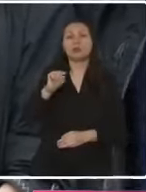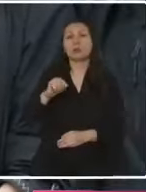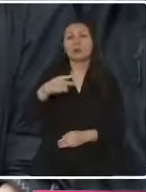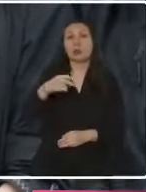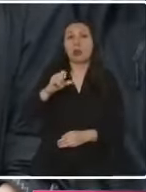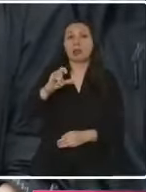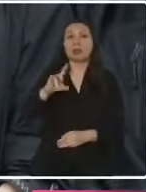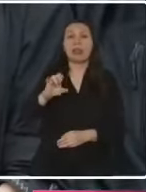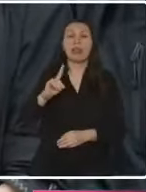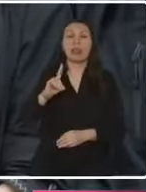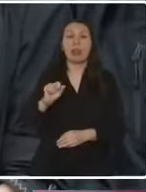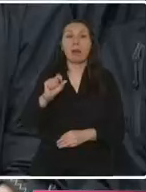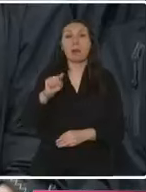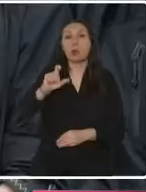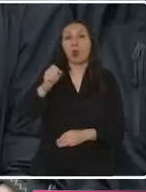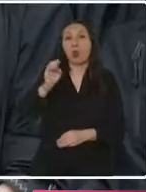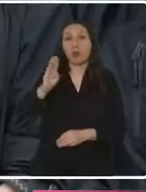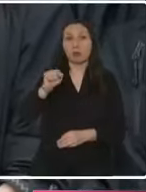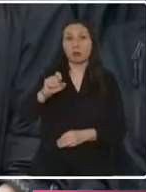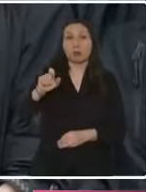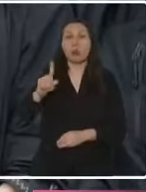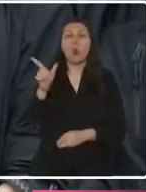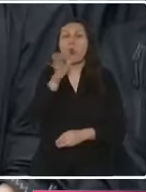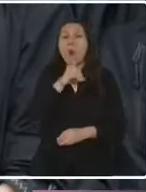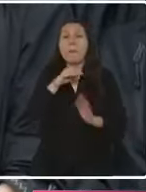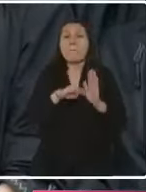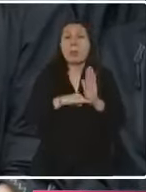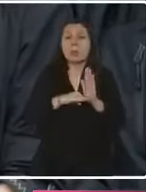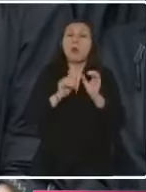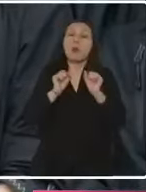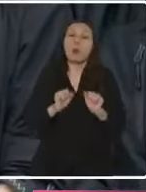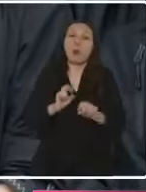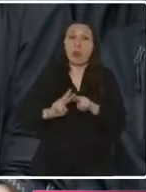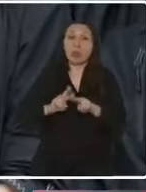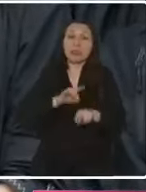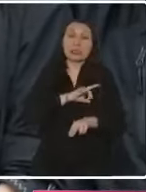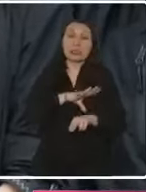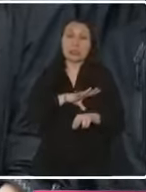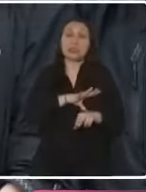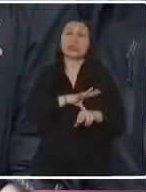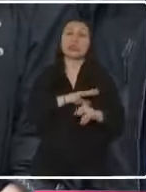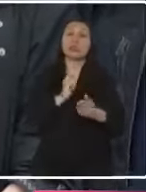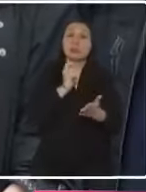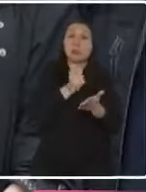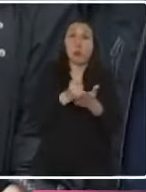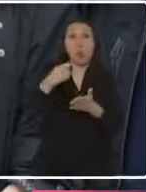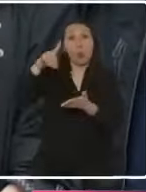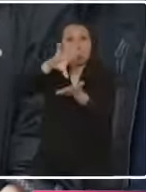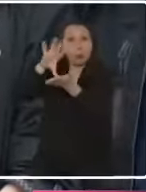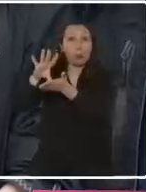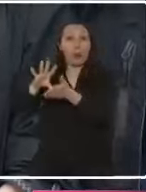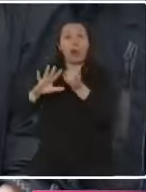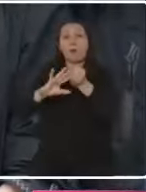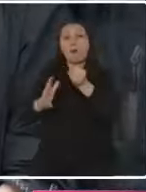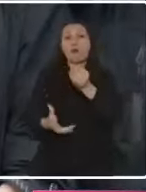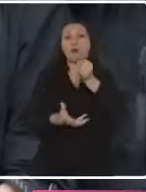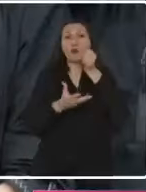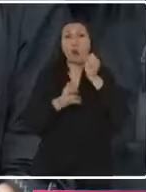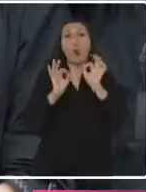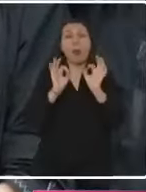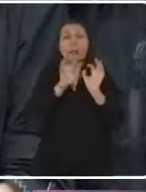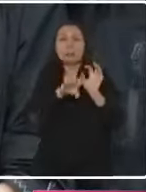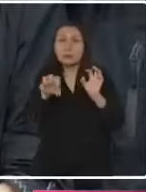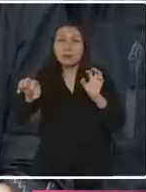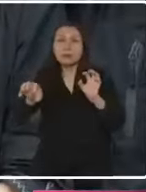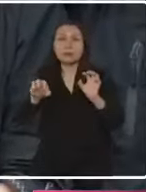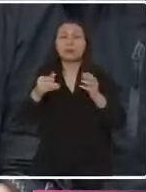donaciones.hacienda.gov.cl. No existe un mínimo de donación y se puede realizar desde Chile o desde el extranjero para financiar obras específicas o para el Fondo General. Quiero